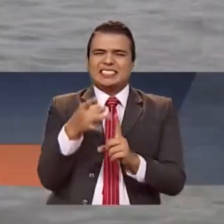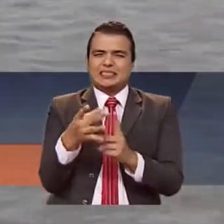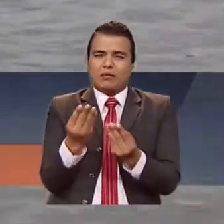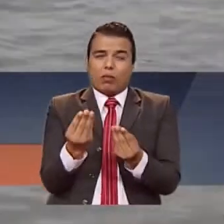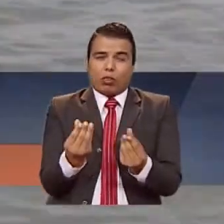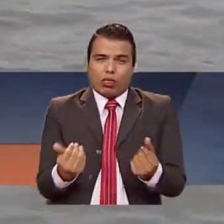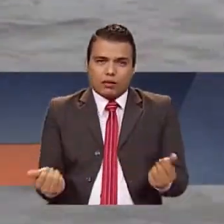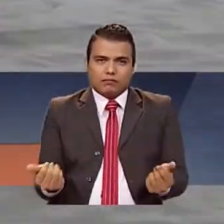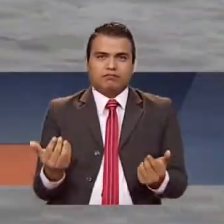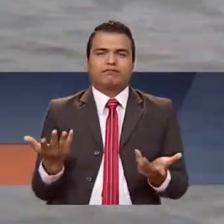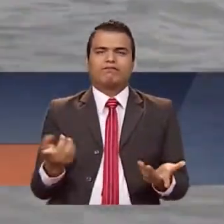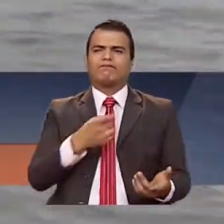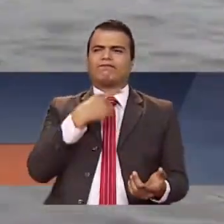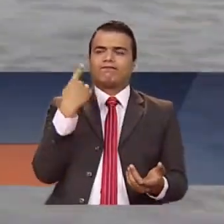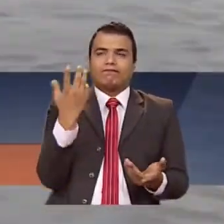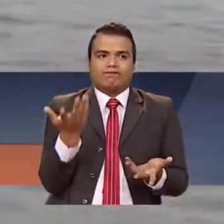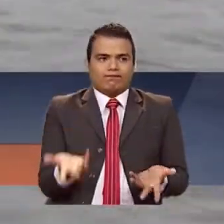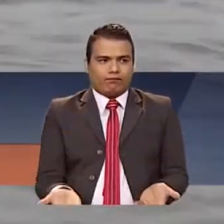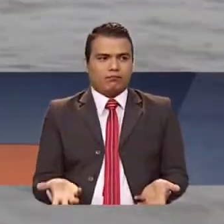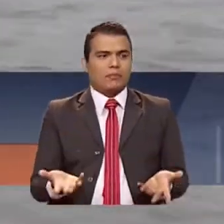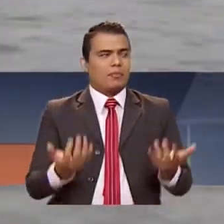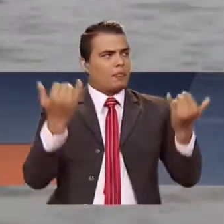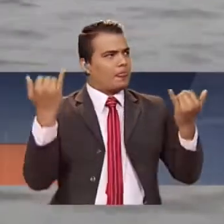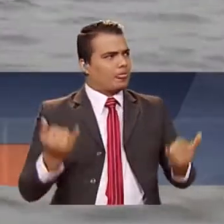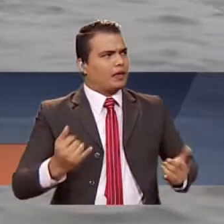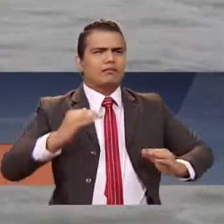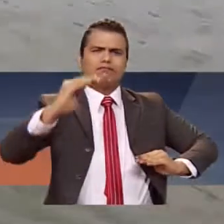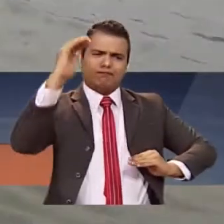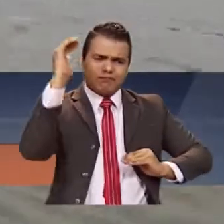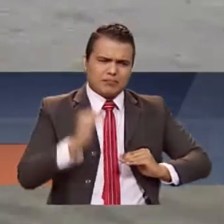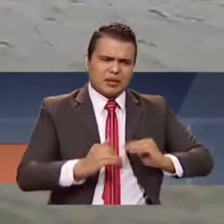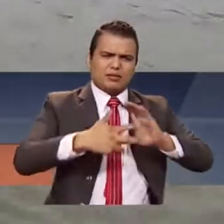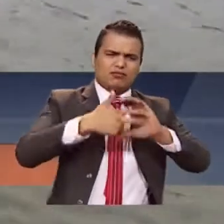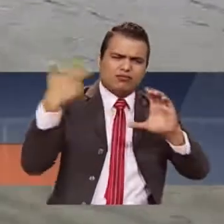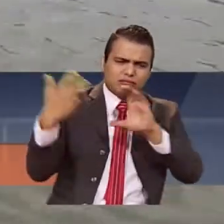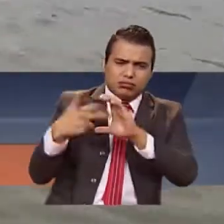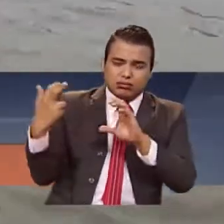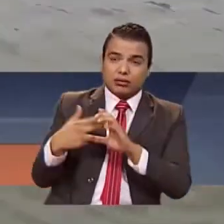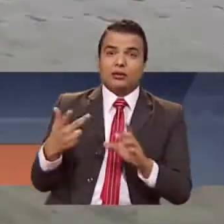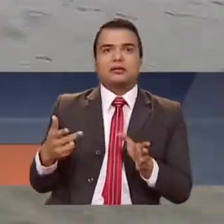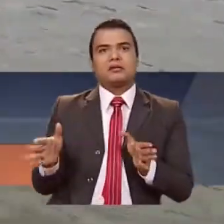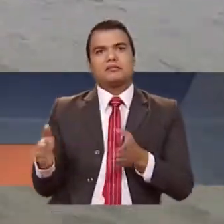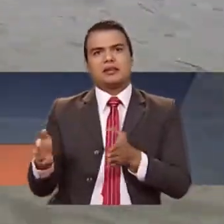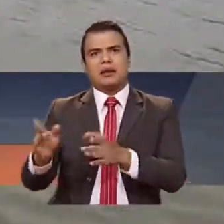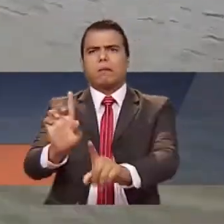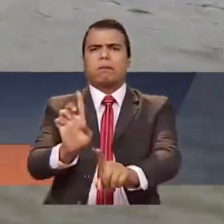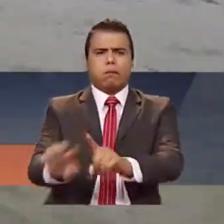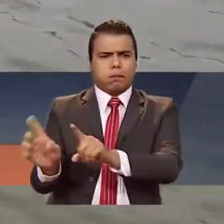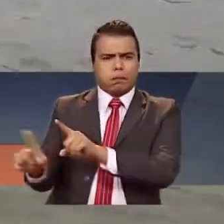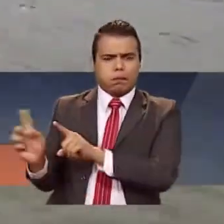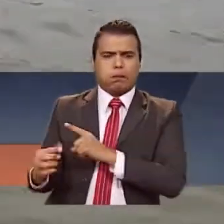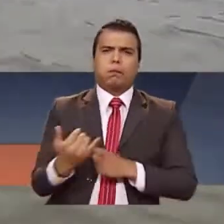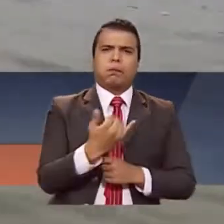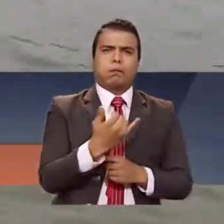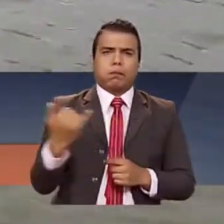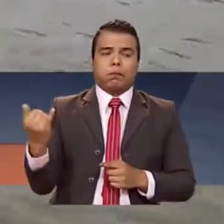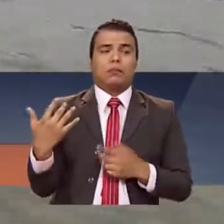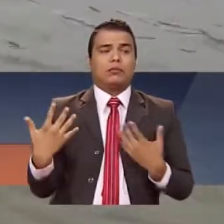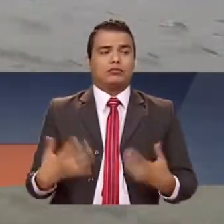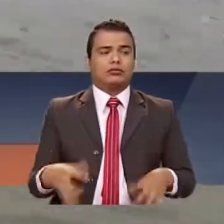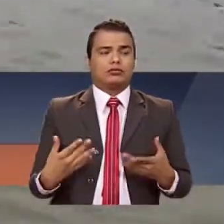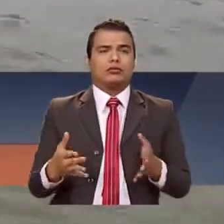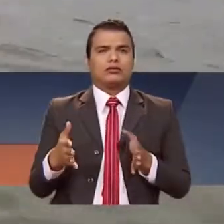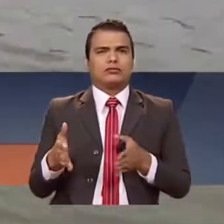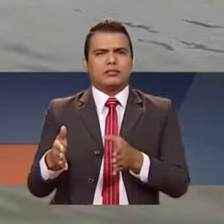podían hacer y ahorita tandeado ya esa mina ya la pesca ha subido mucho en repensado ya sobre la cosa del